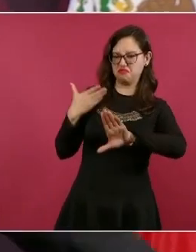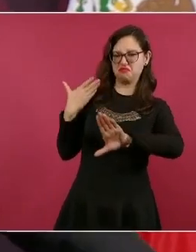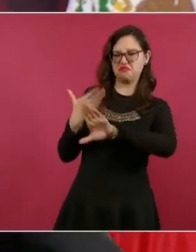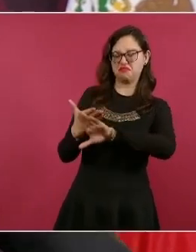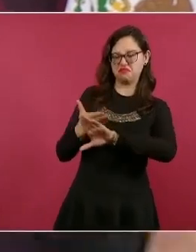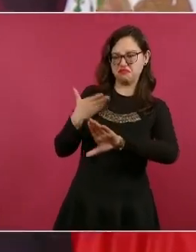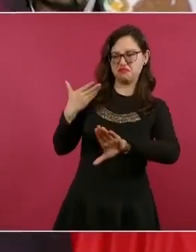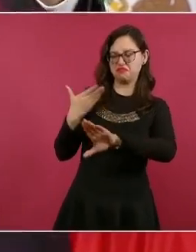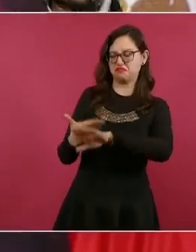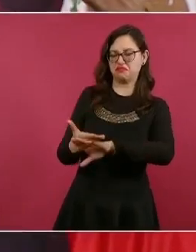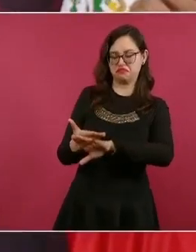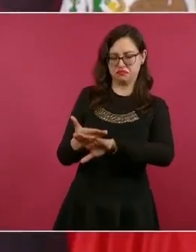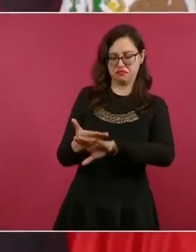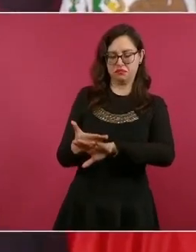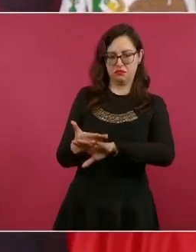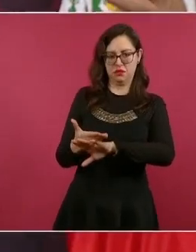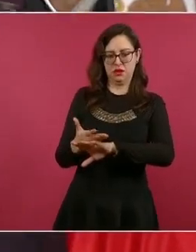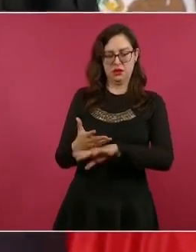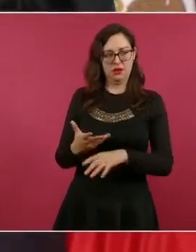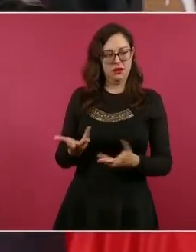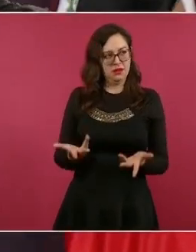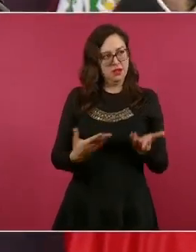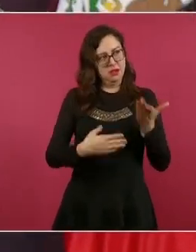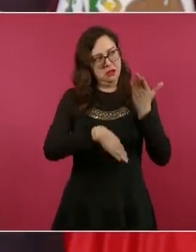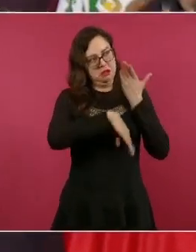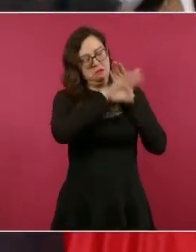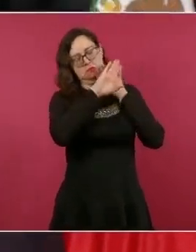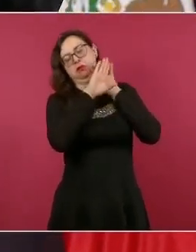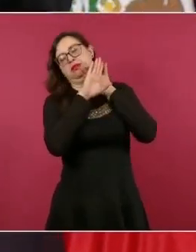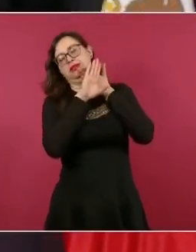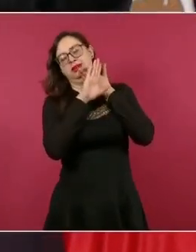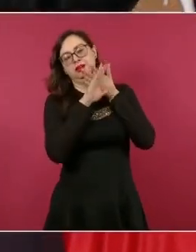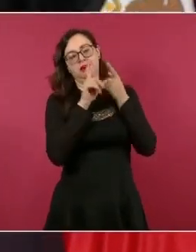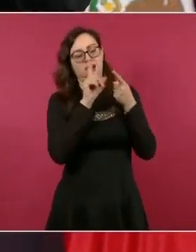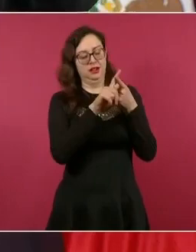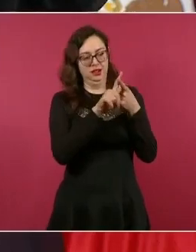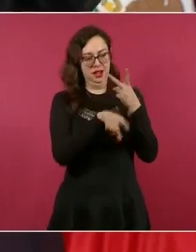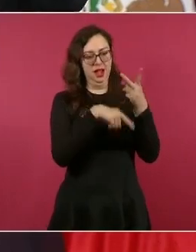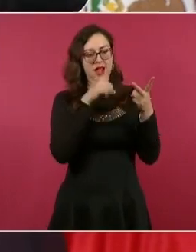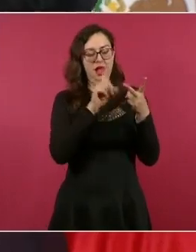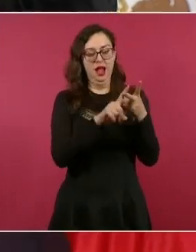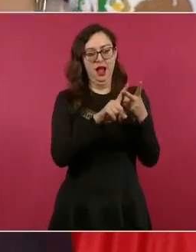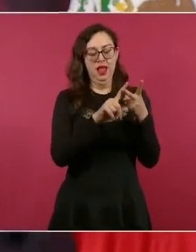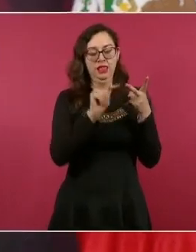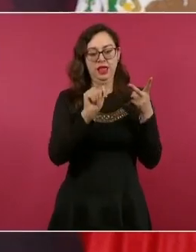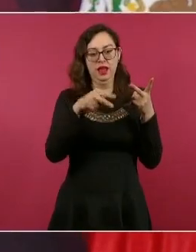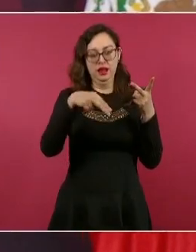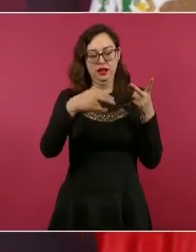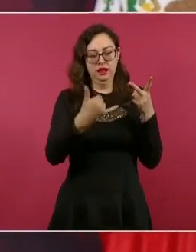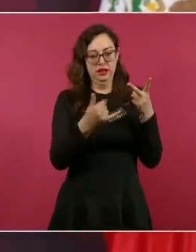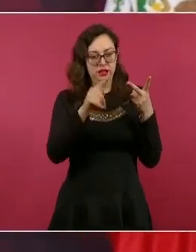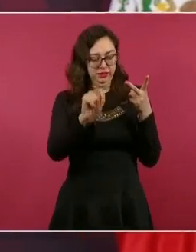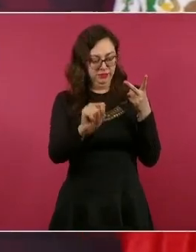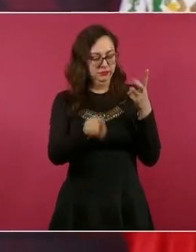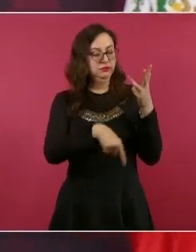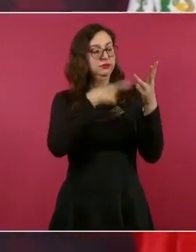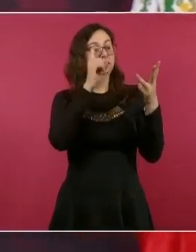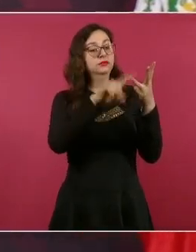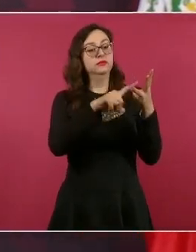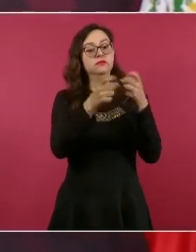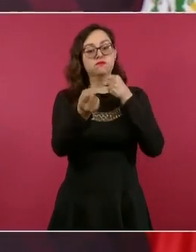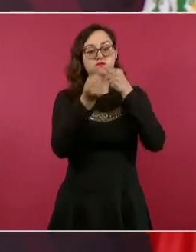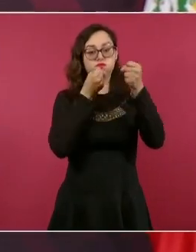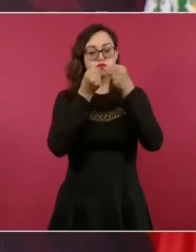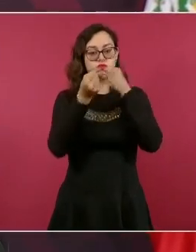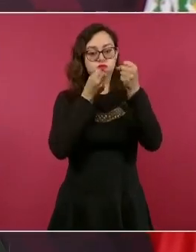que tiene que ver el New York Times, tiene que ver este periodista famosísimo,